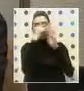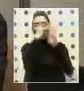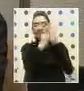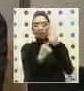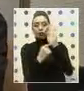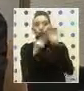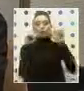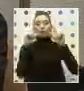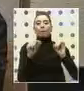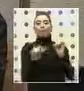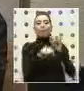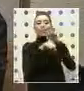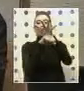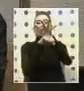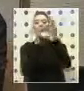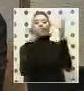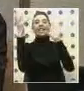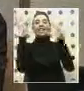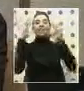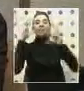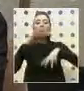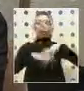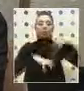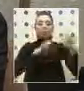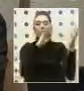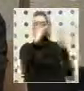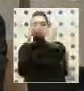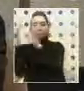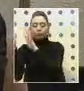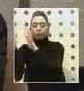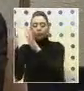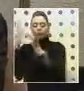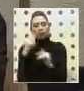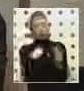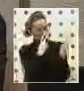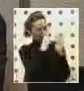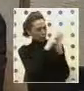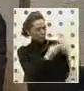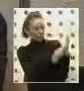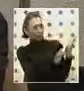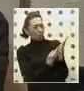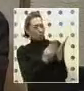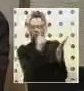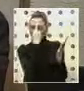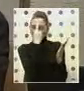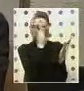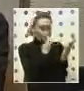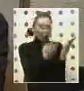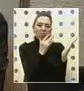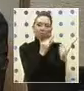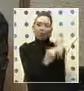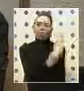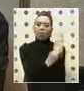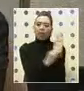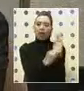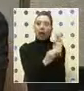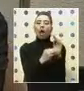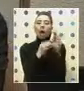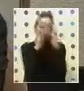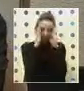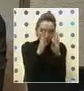el impacto climático en la biodiversidad y extrañé en sus propuestas una mirada regionalista,